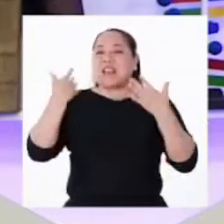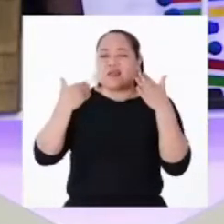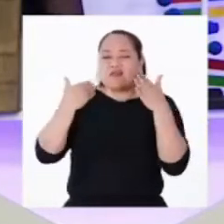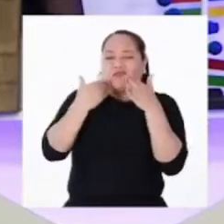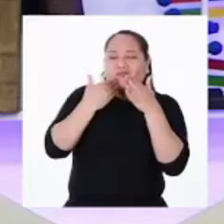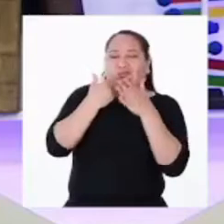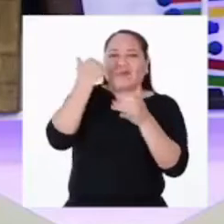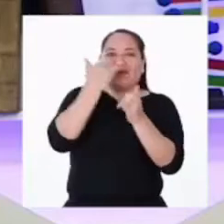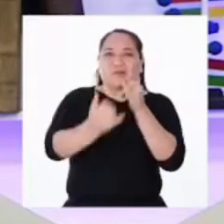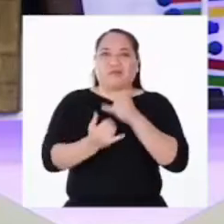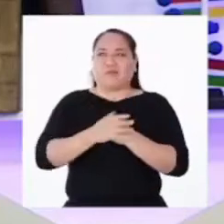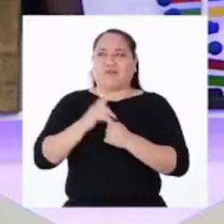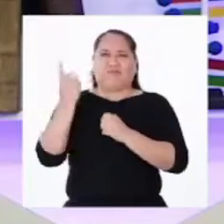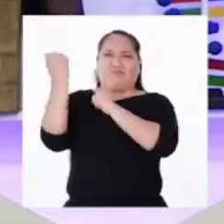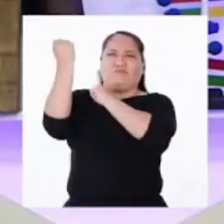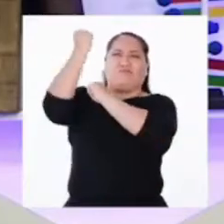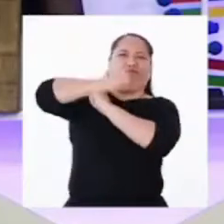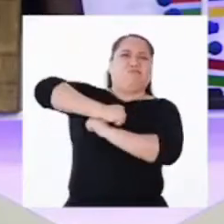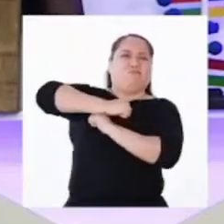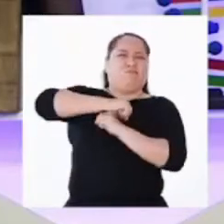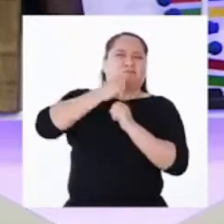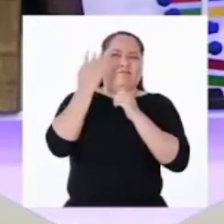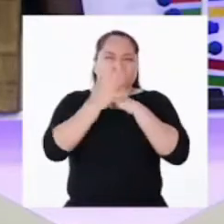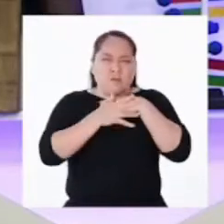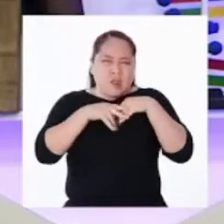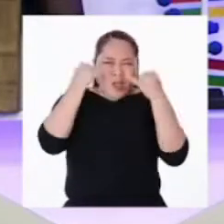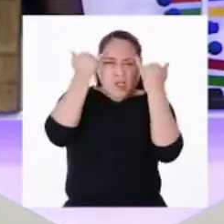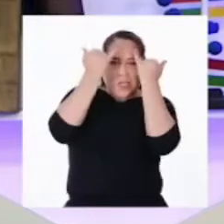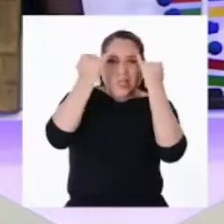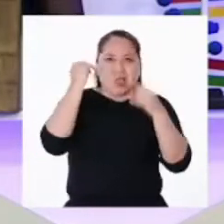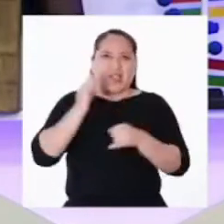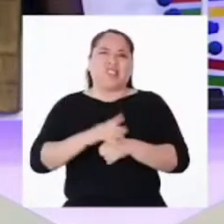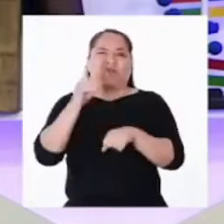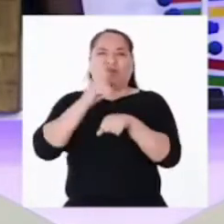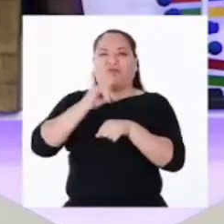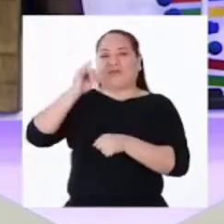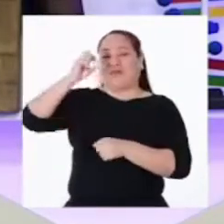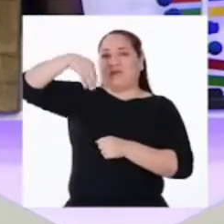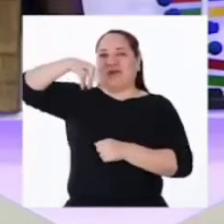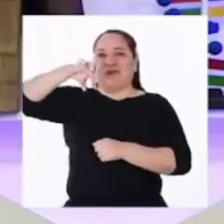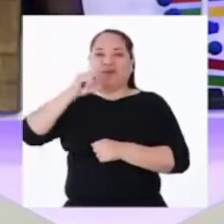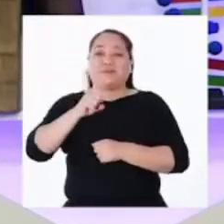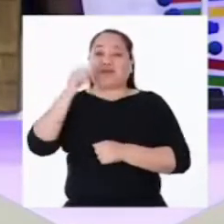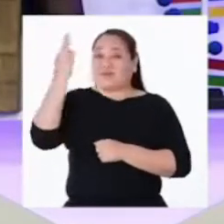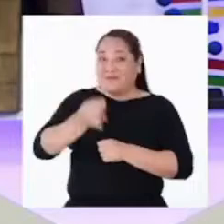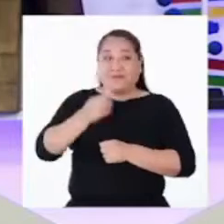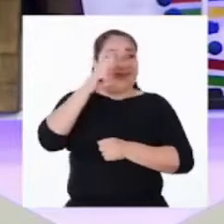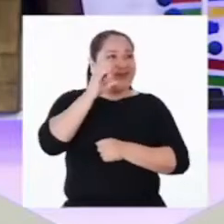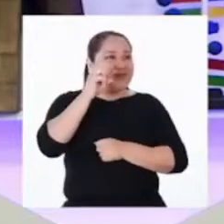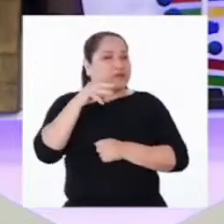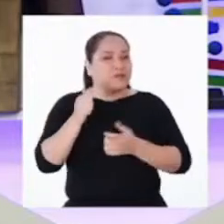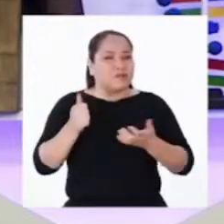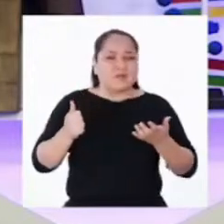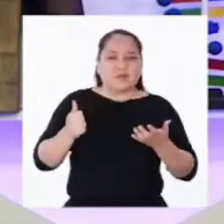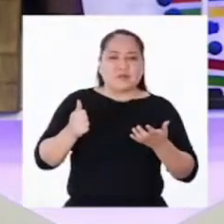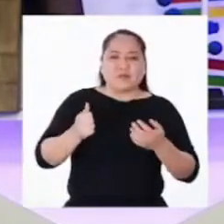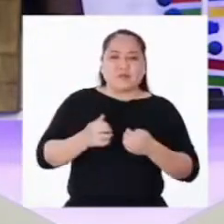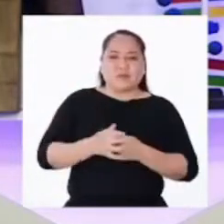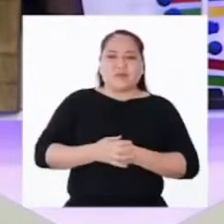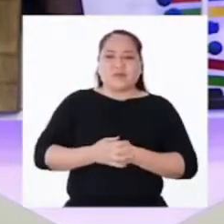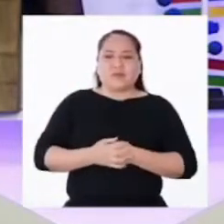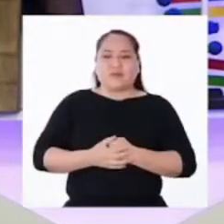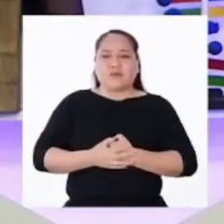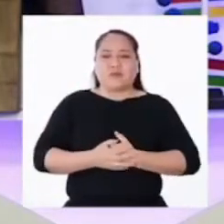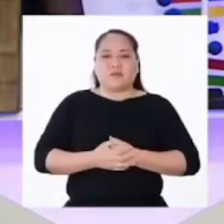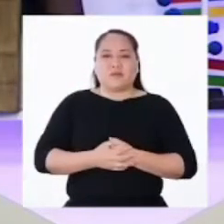emocionado, sobre todo porque estamos llegando al final sin dejarnos vencer por las viciosas artimañas del Dr. Impositive. ¿Cierto,